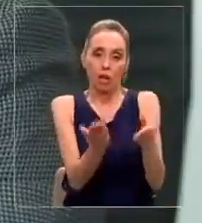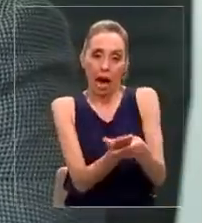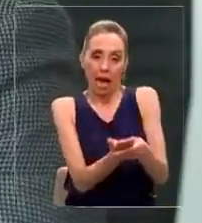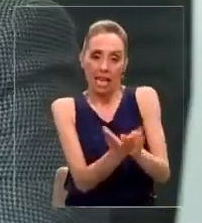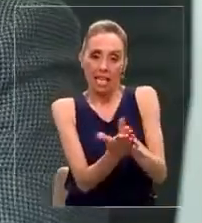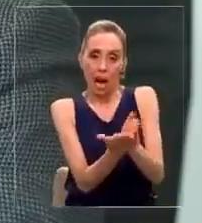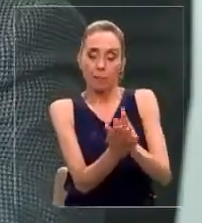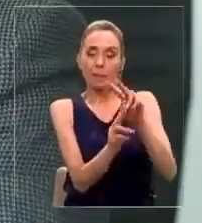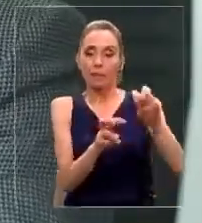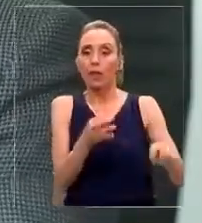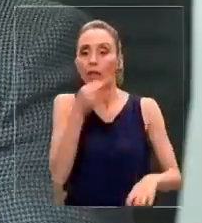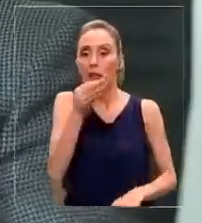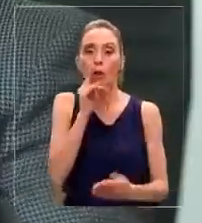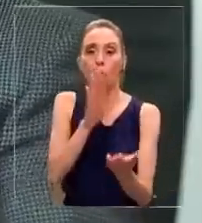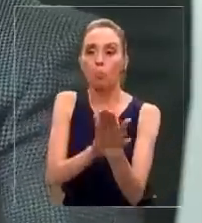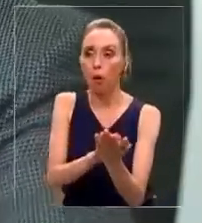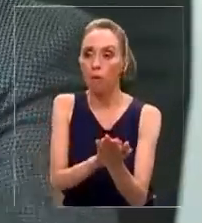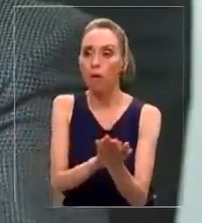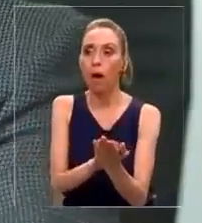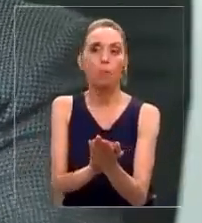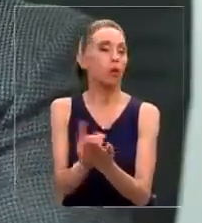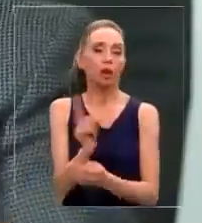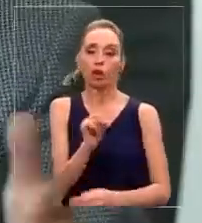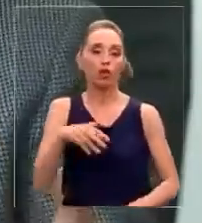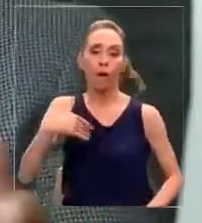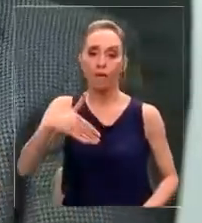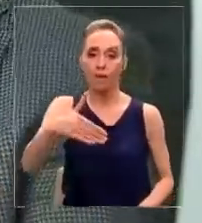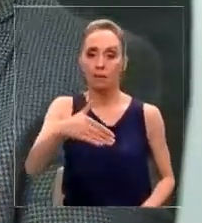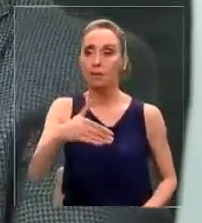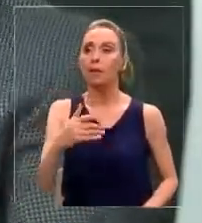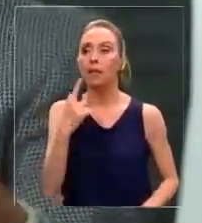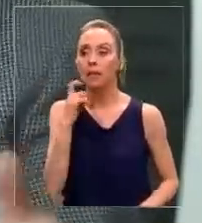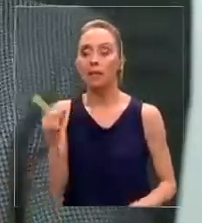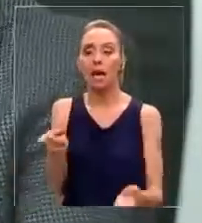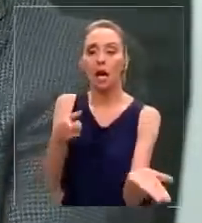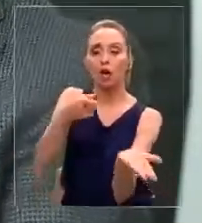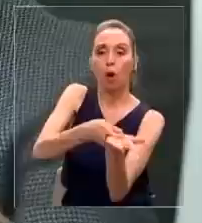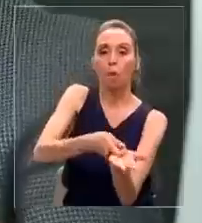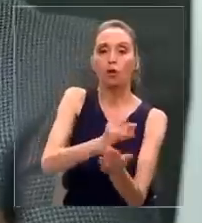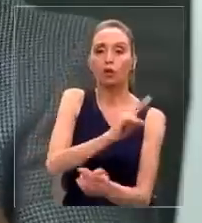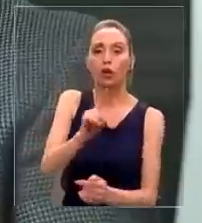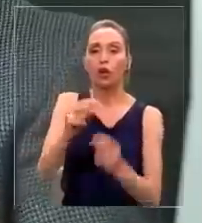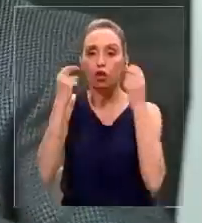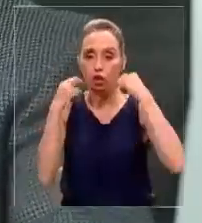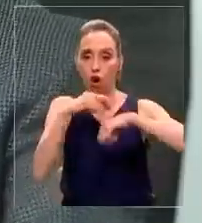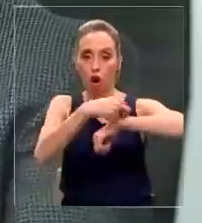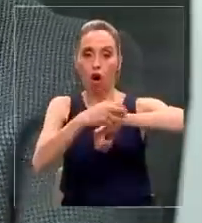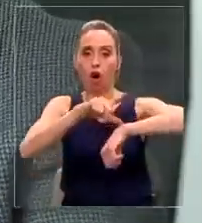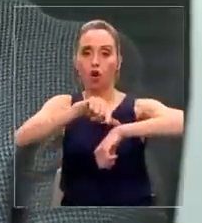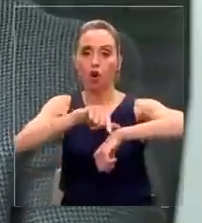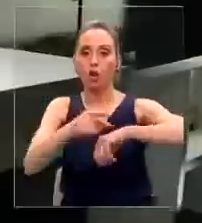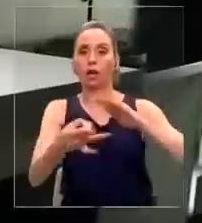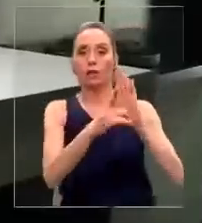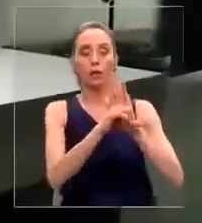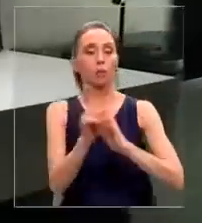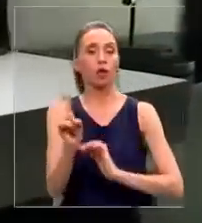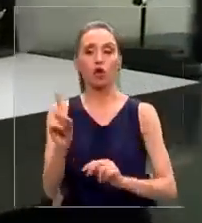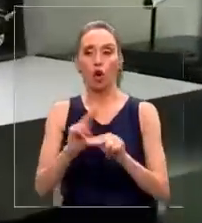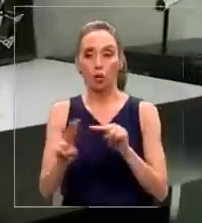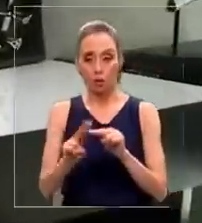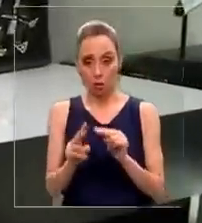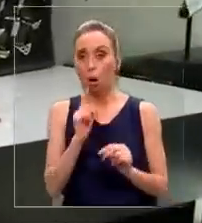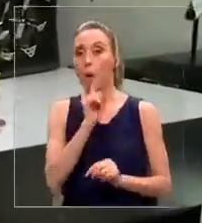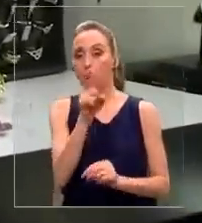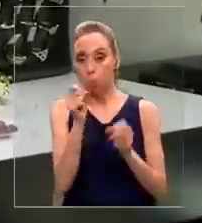afirmar o puede acreditar, porque no va a ser así, el hecho de que haya comprado o no una joya ilícita, porque no lo ha hecho. Pero,